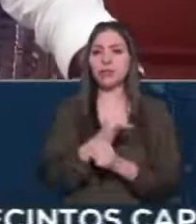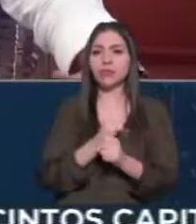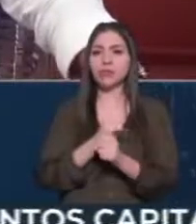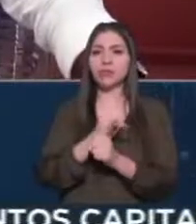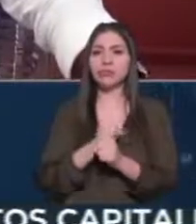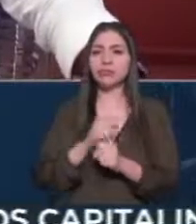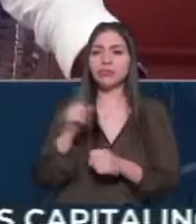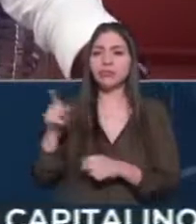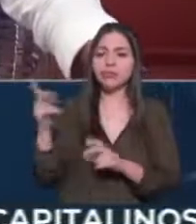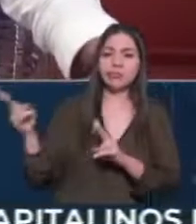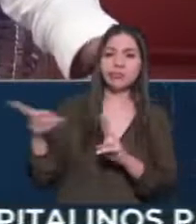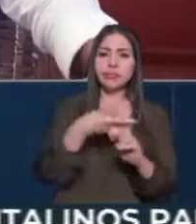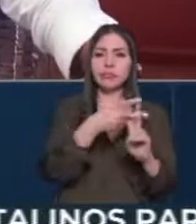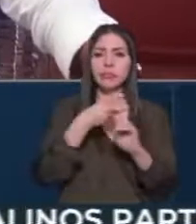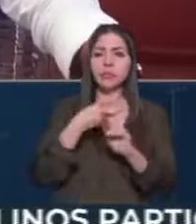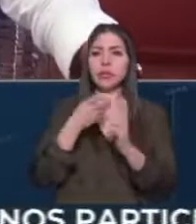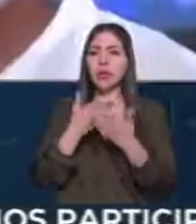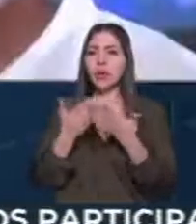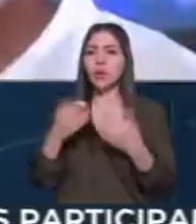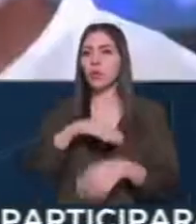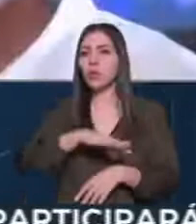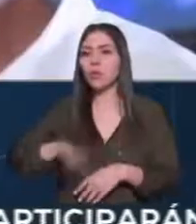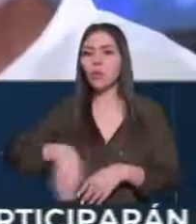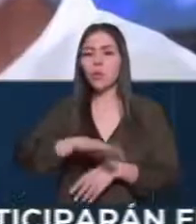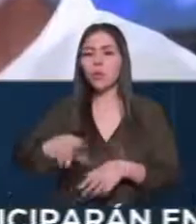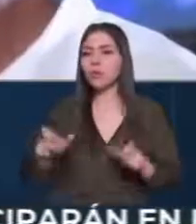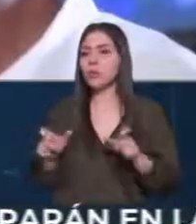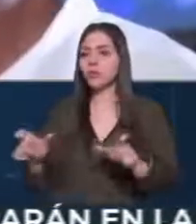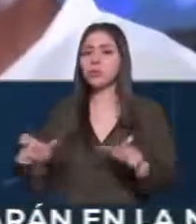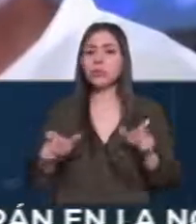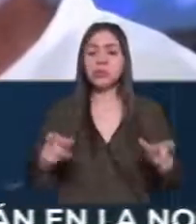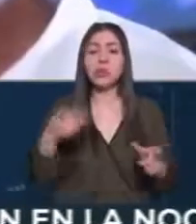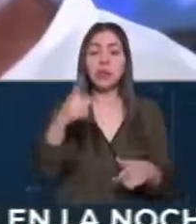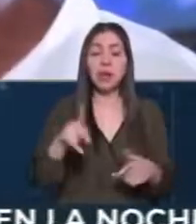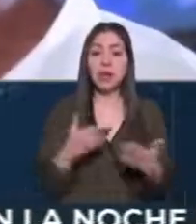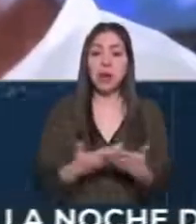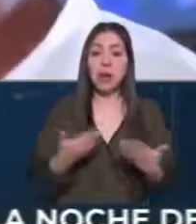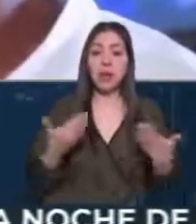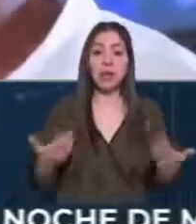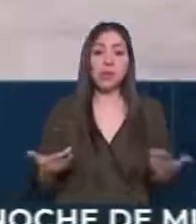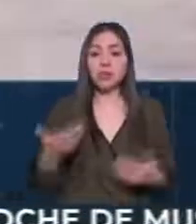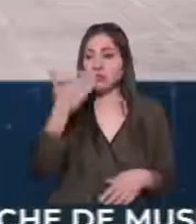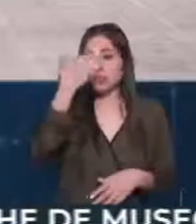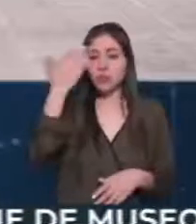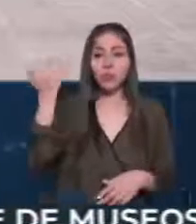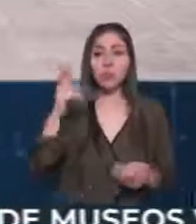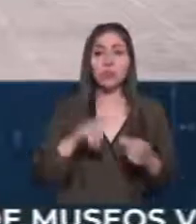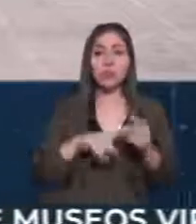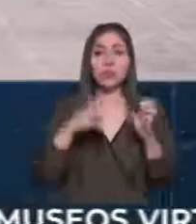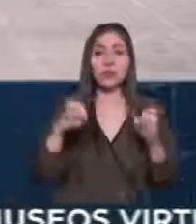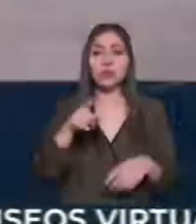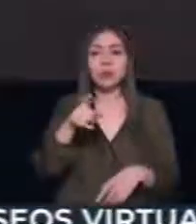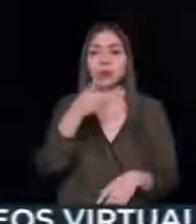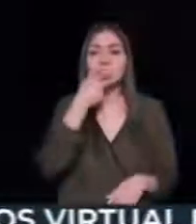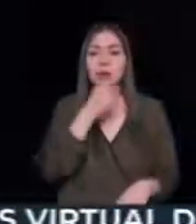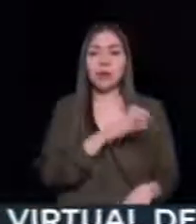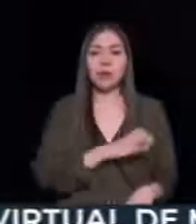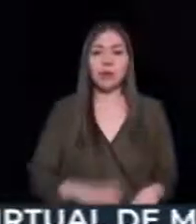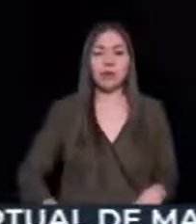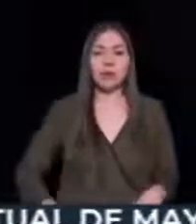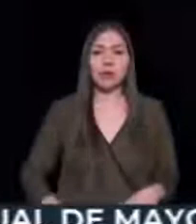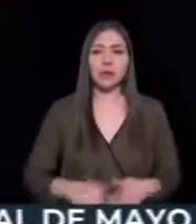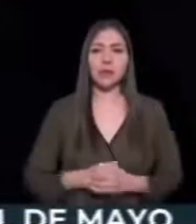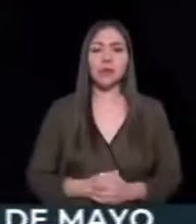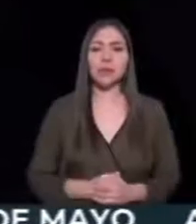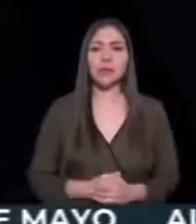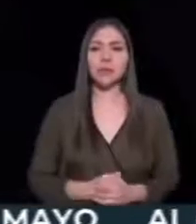secuestro y que se ha desplegado un dispositivo de búsqueda. Sin embargo, hasta el momento se desconoce el paradero del candidato. Bueno,